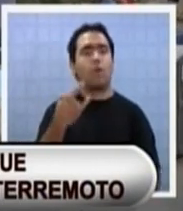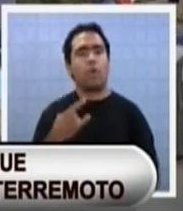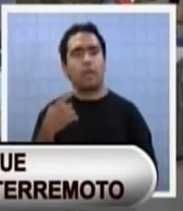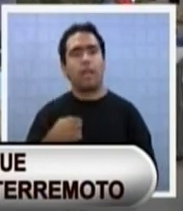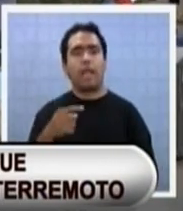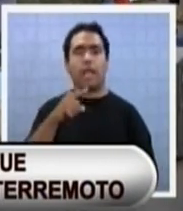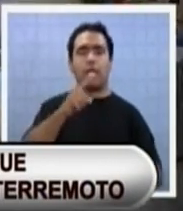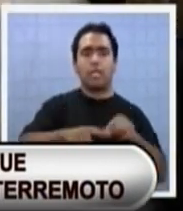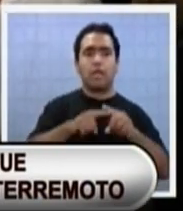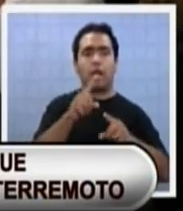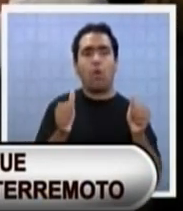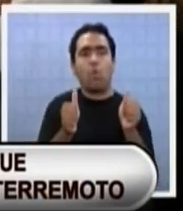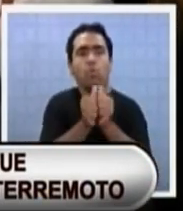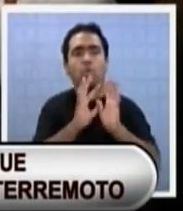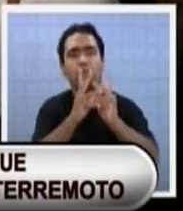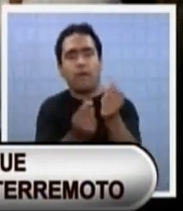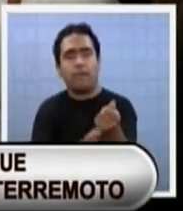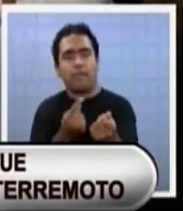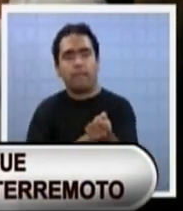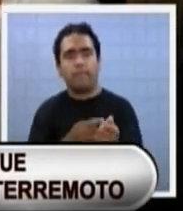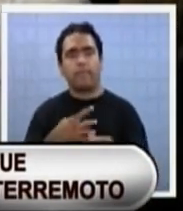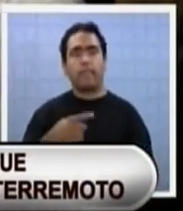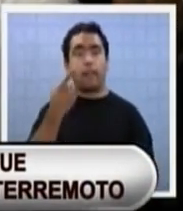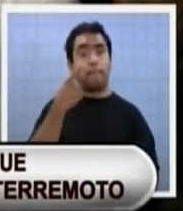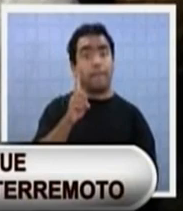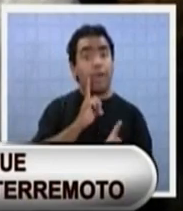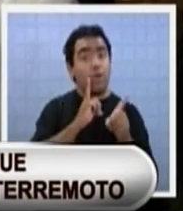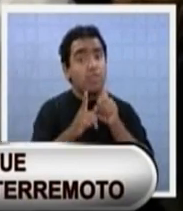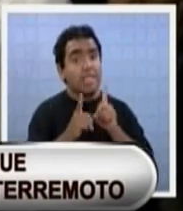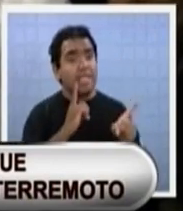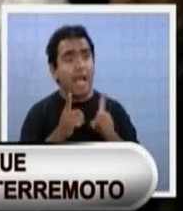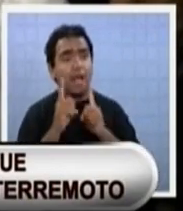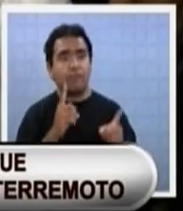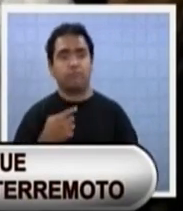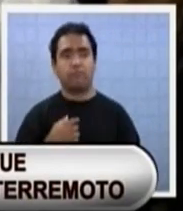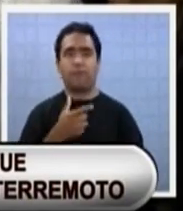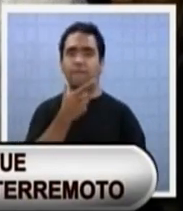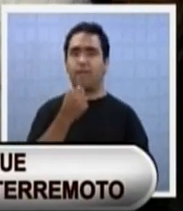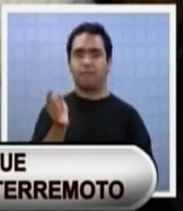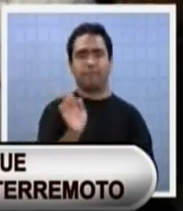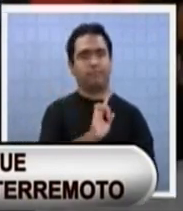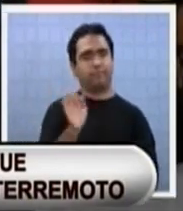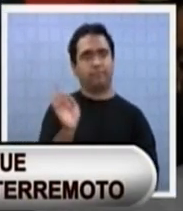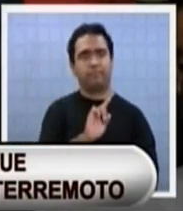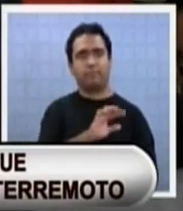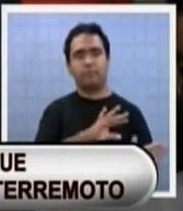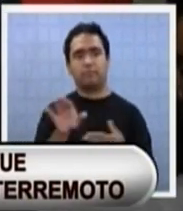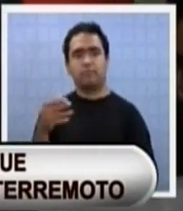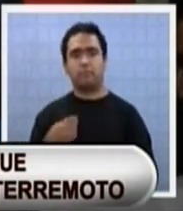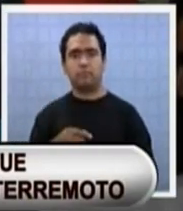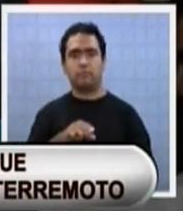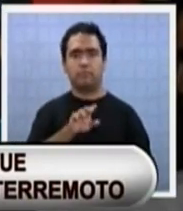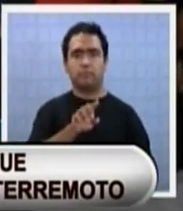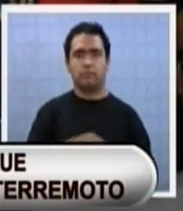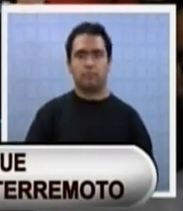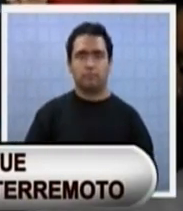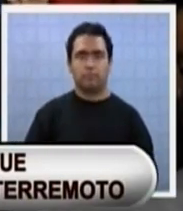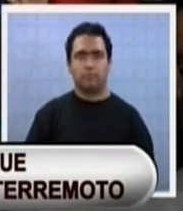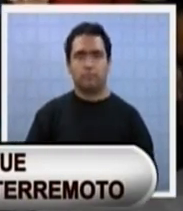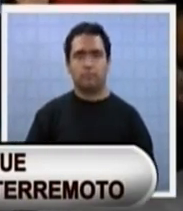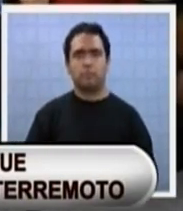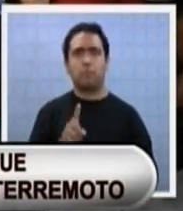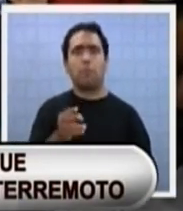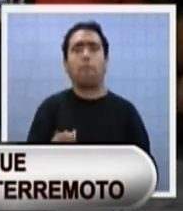otros familiares. Sin embargo, el diálogo con los vecinos no fue fácil. ¿Para qué? ¿Para